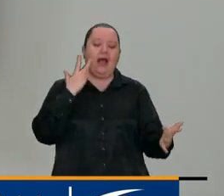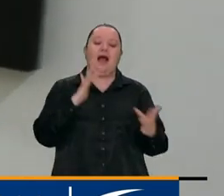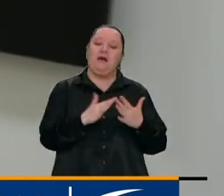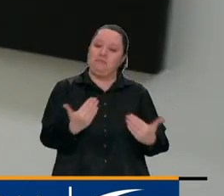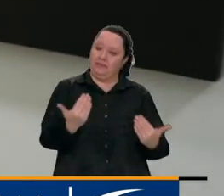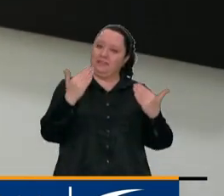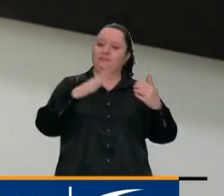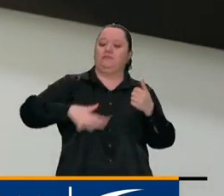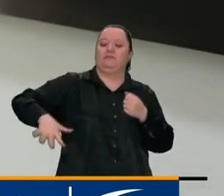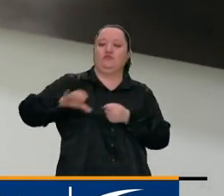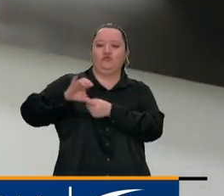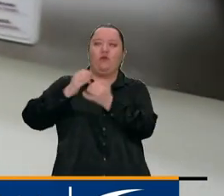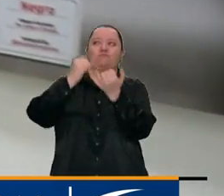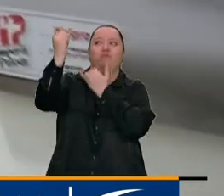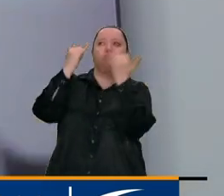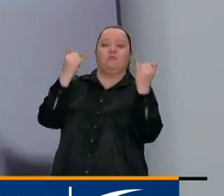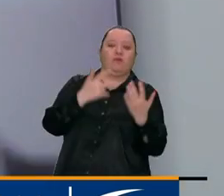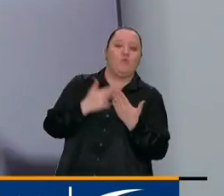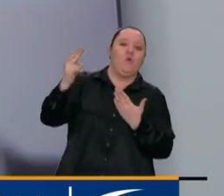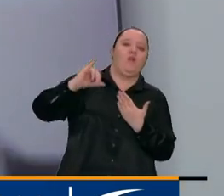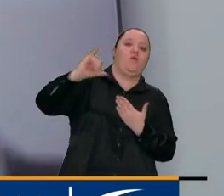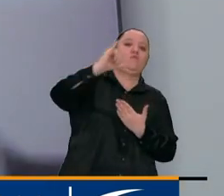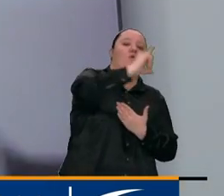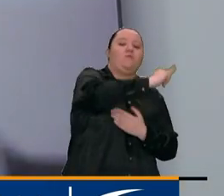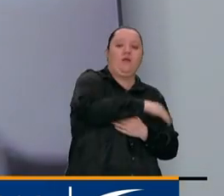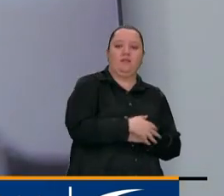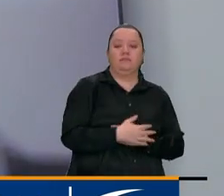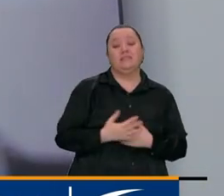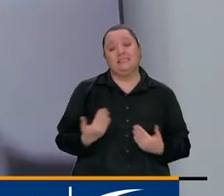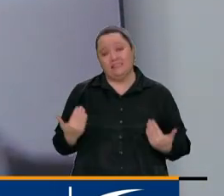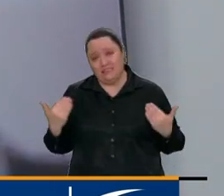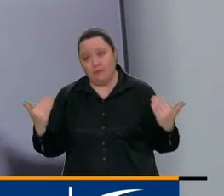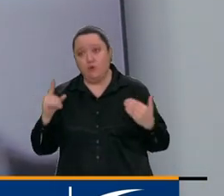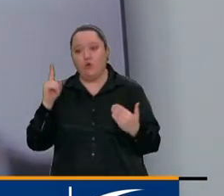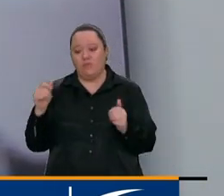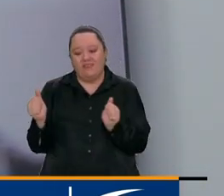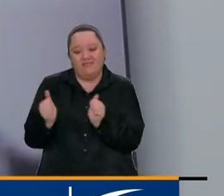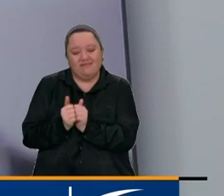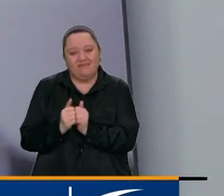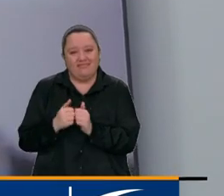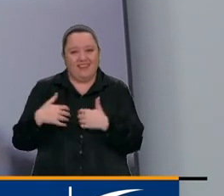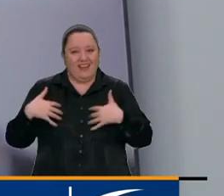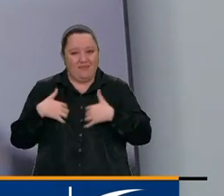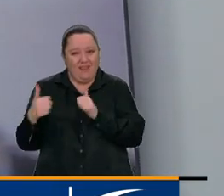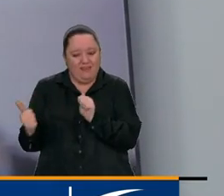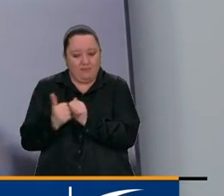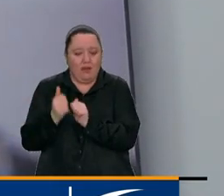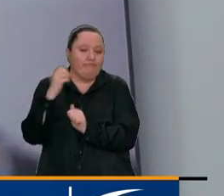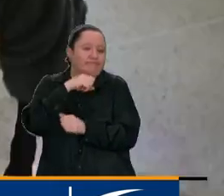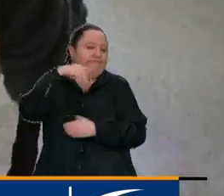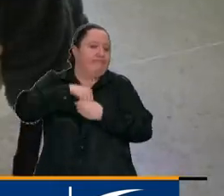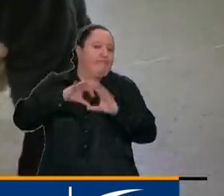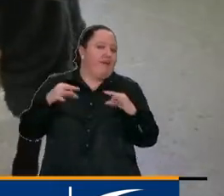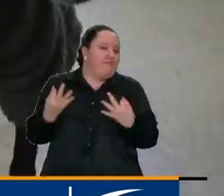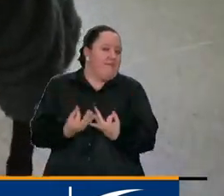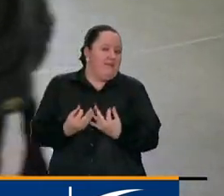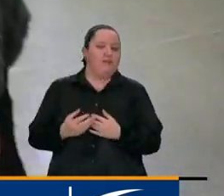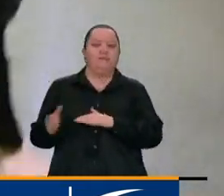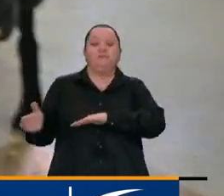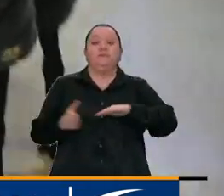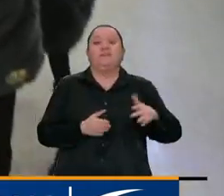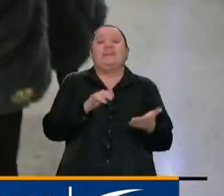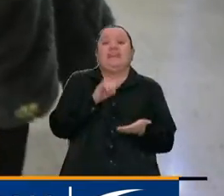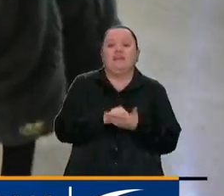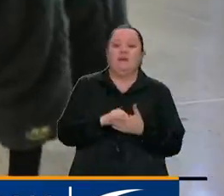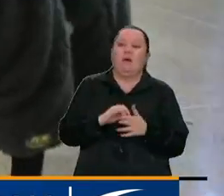en nuestras ciudades. Se vale ser y se necesitan porque los peluditos son parte de nuestra familia. Ojalá y estas